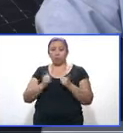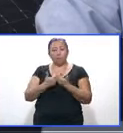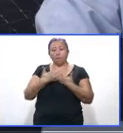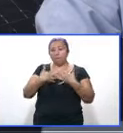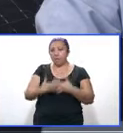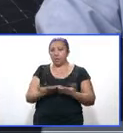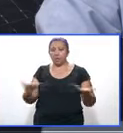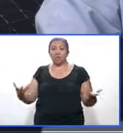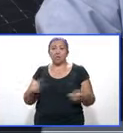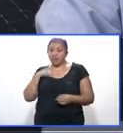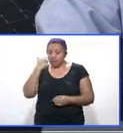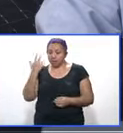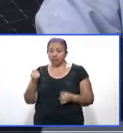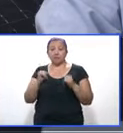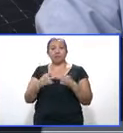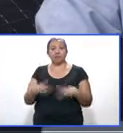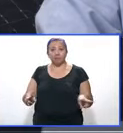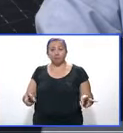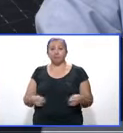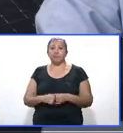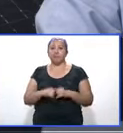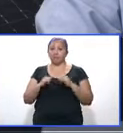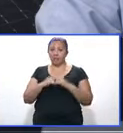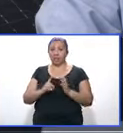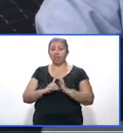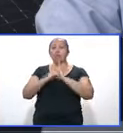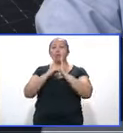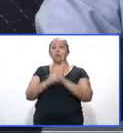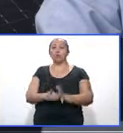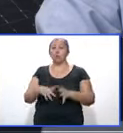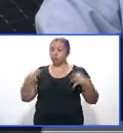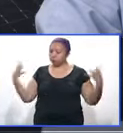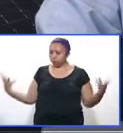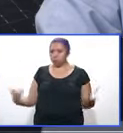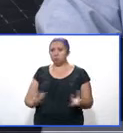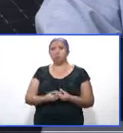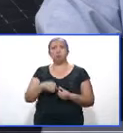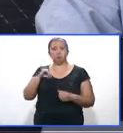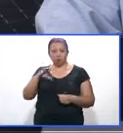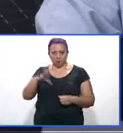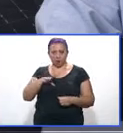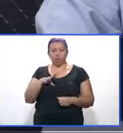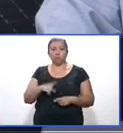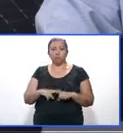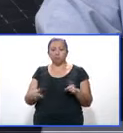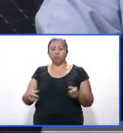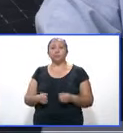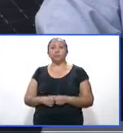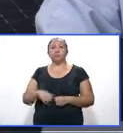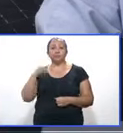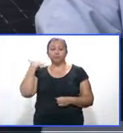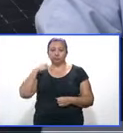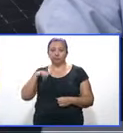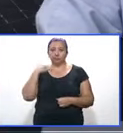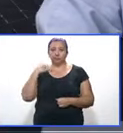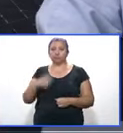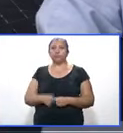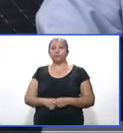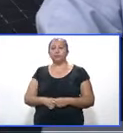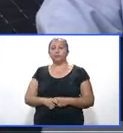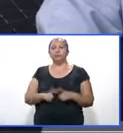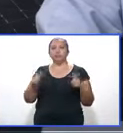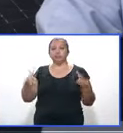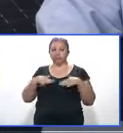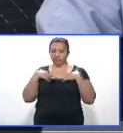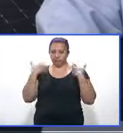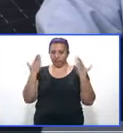empresas, emprendedores, instituciones, que demostremos en conjunto que sí existen opciones y que Yucatán tiene una gran